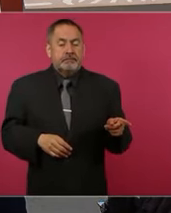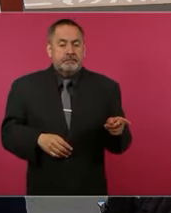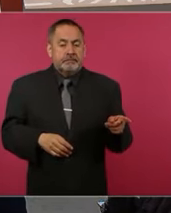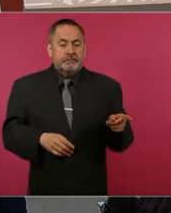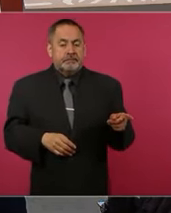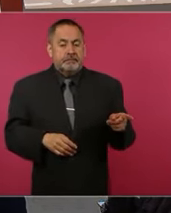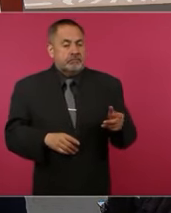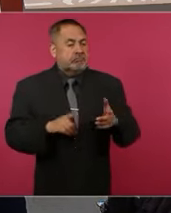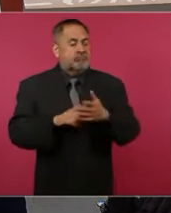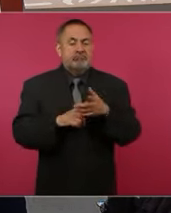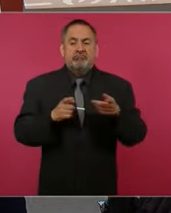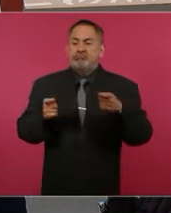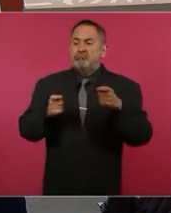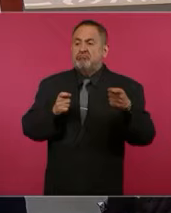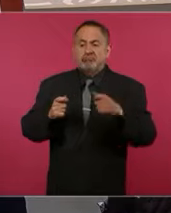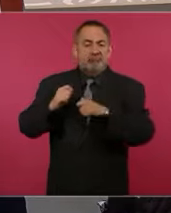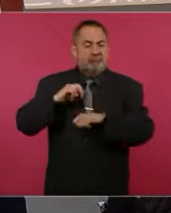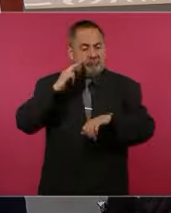mantenían aparatos